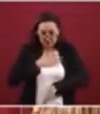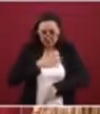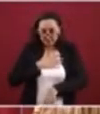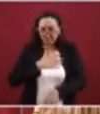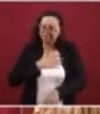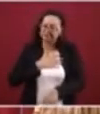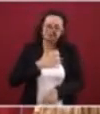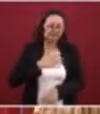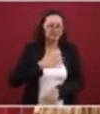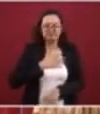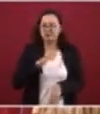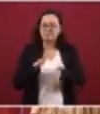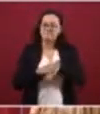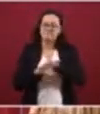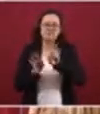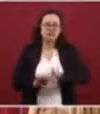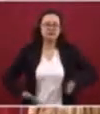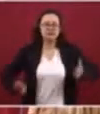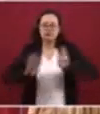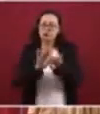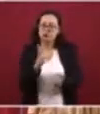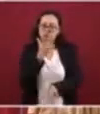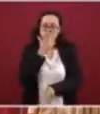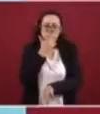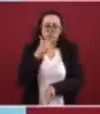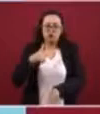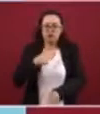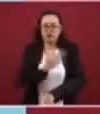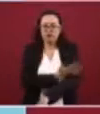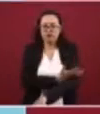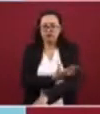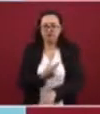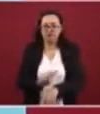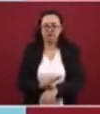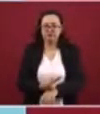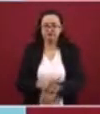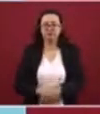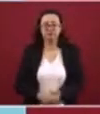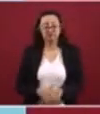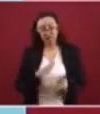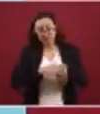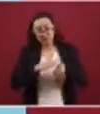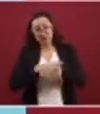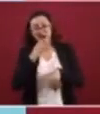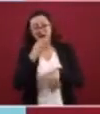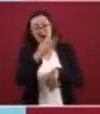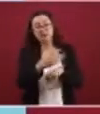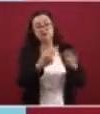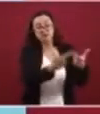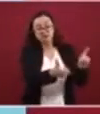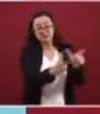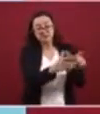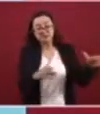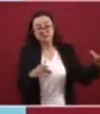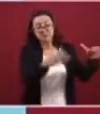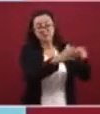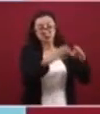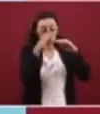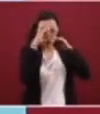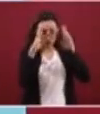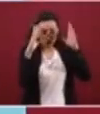lo que estimo más importante en mi vida. Sepan, pues, señores conservadores, que abandonaré